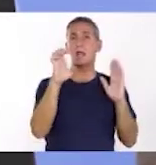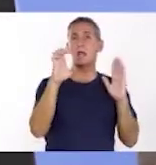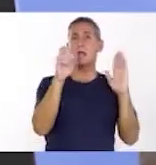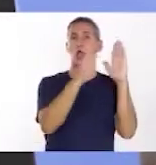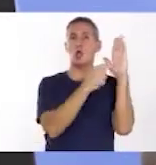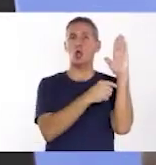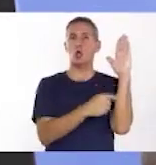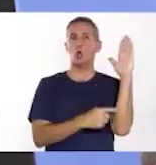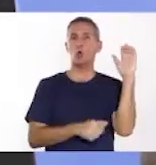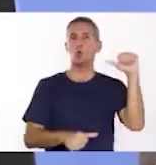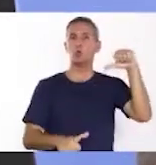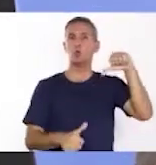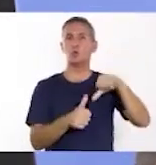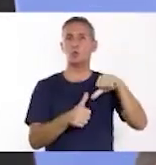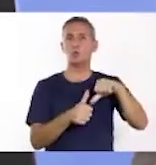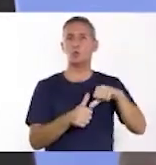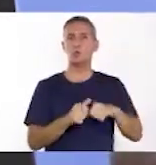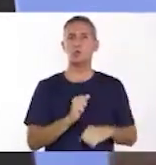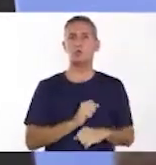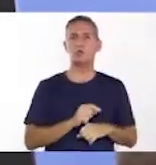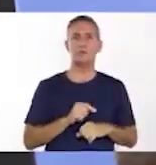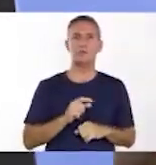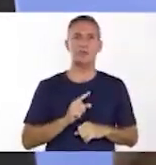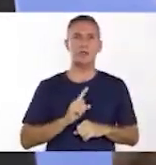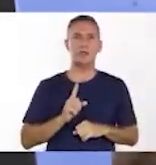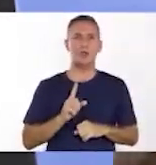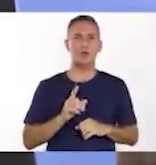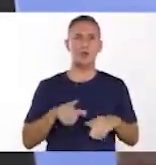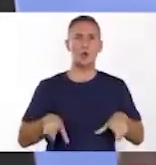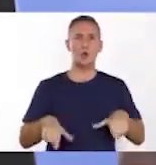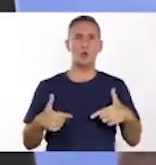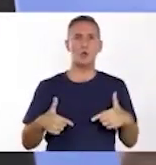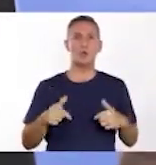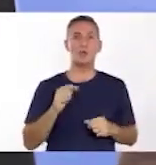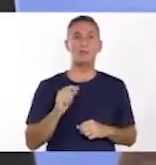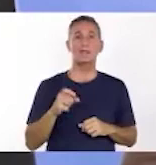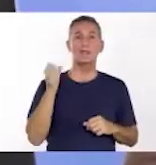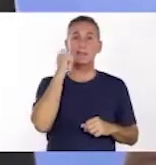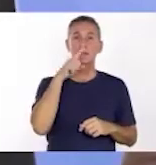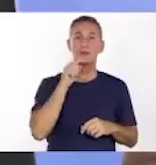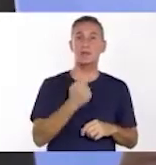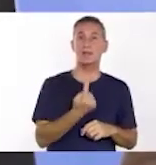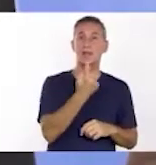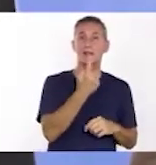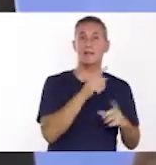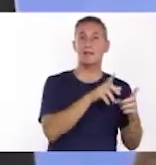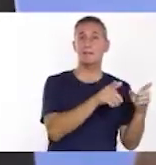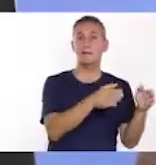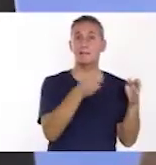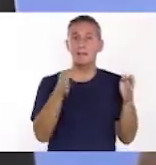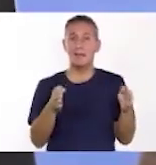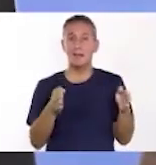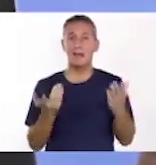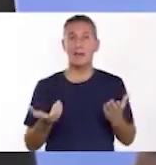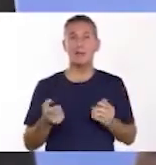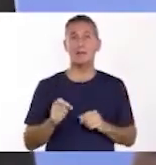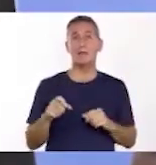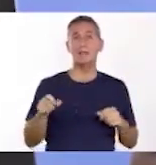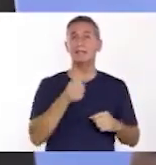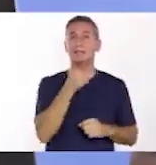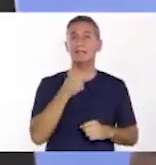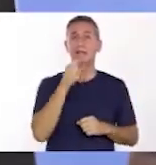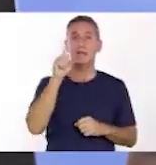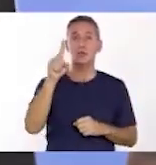de conducta. Bien, con esto terminamos esta primera parte del canto 1. Ustedes deben